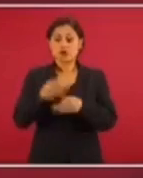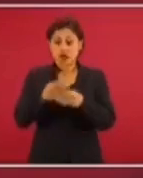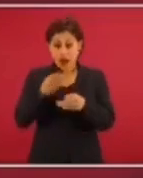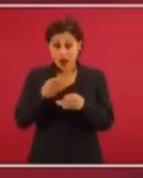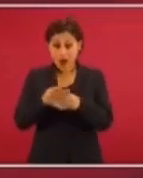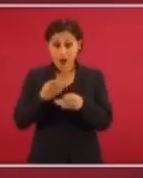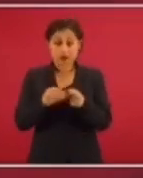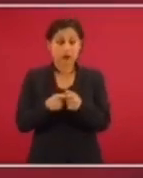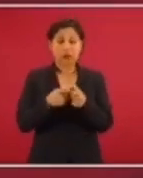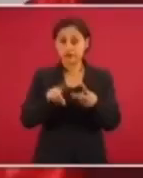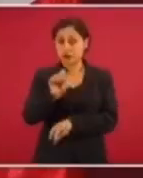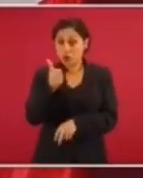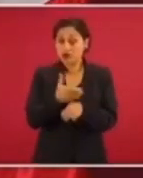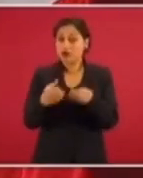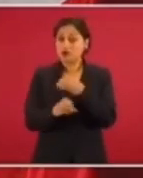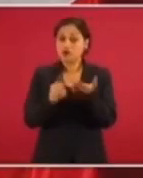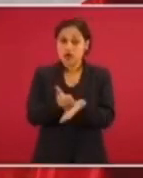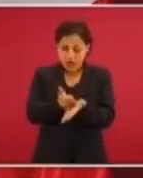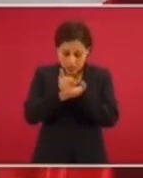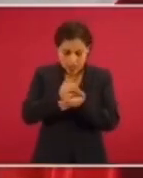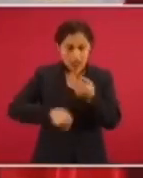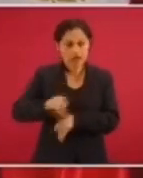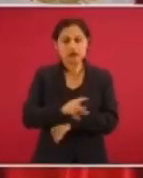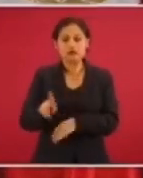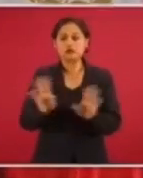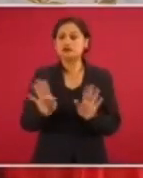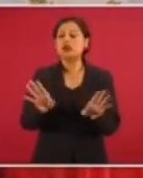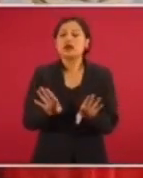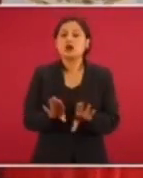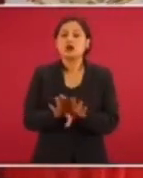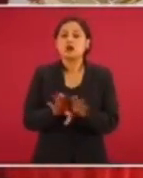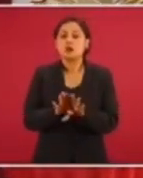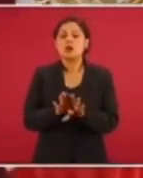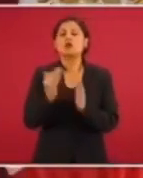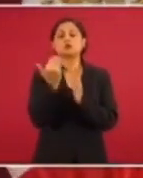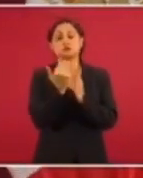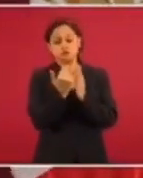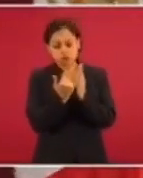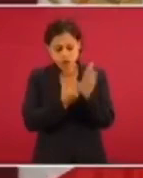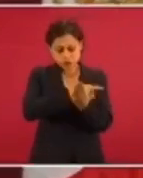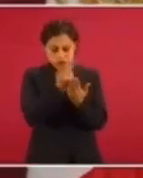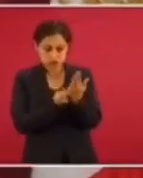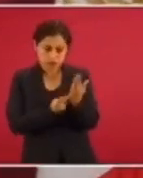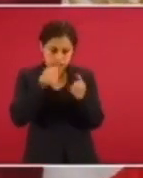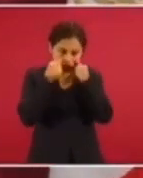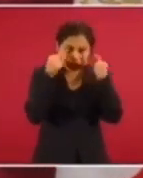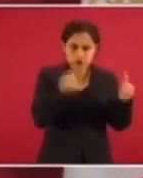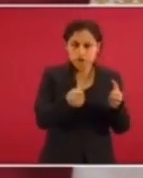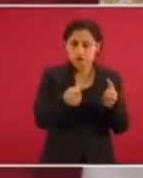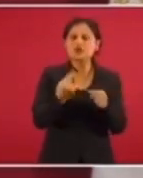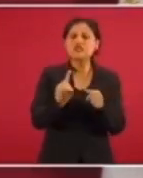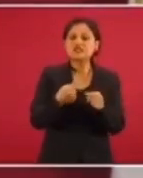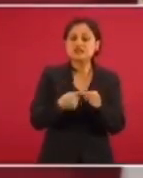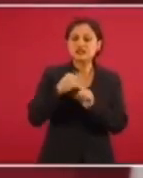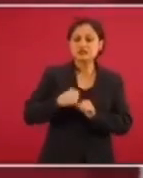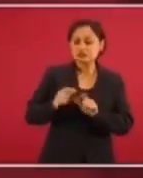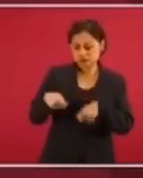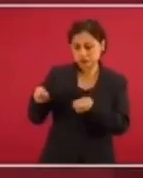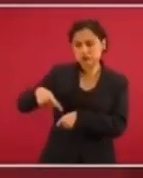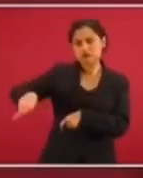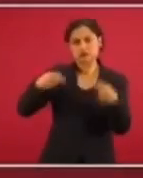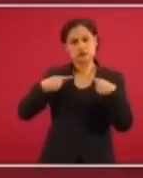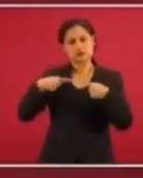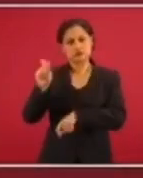desbordamiento del coronavirus. Se le dejó la conducción de este plan a los médicos, a los especialistas. Y